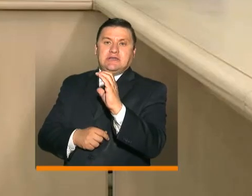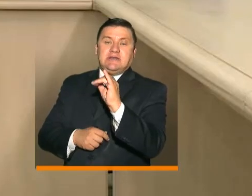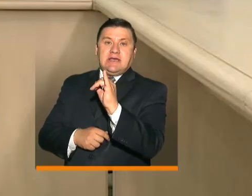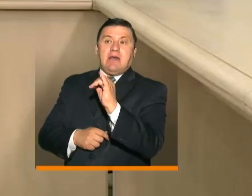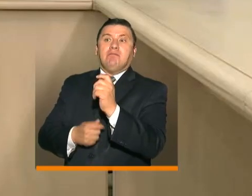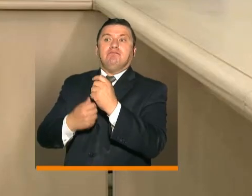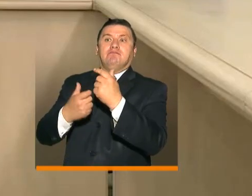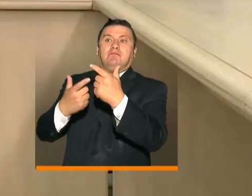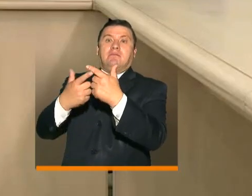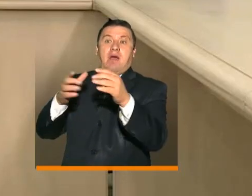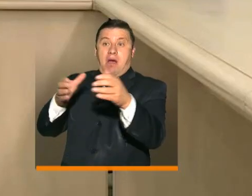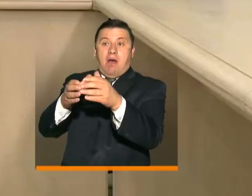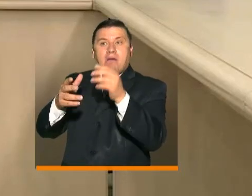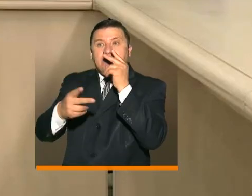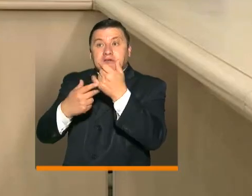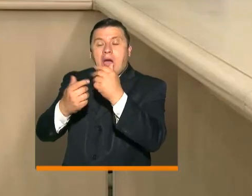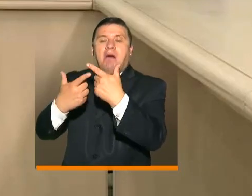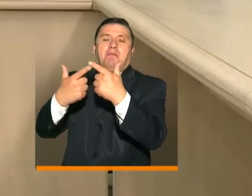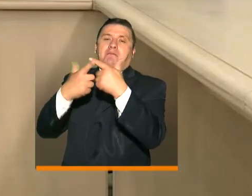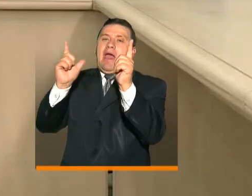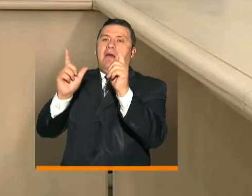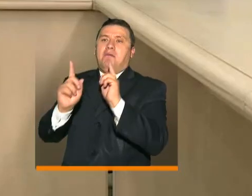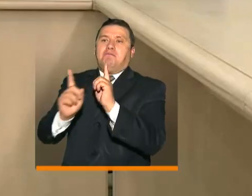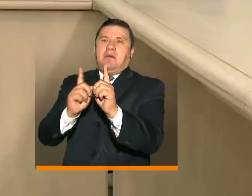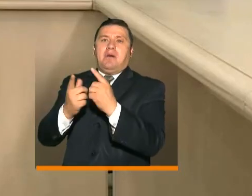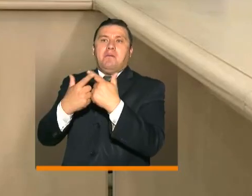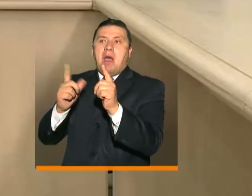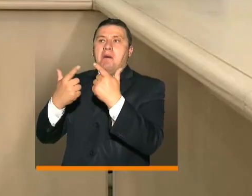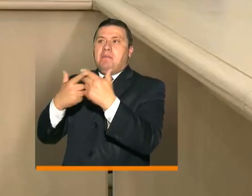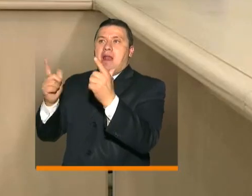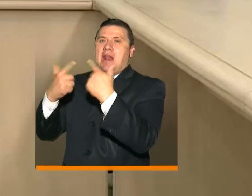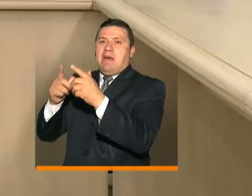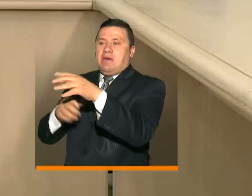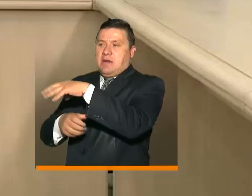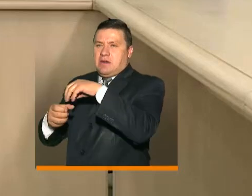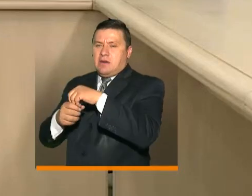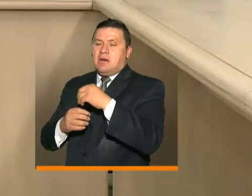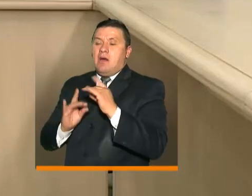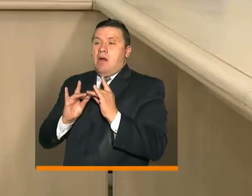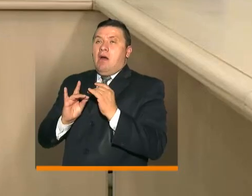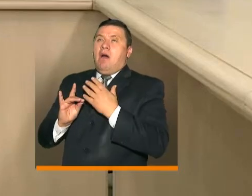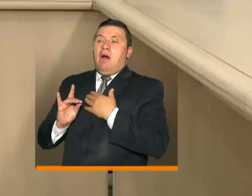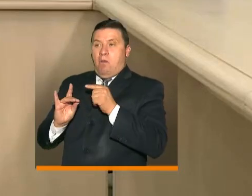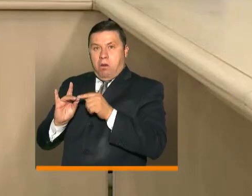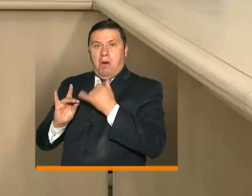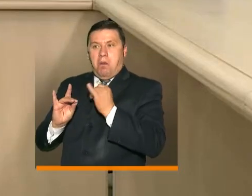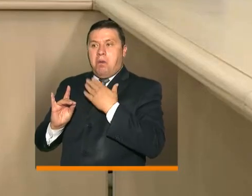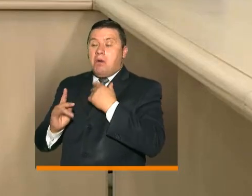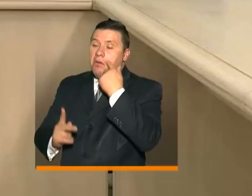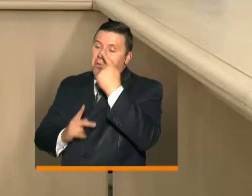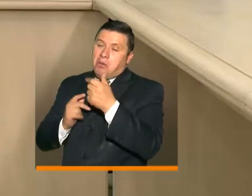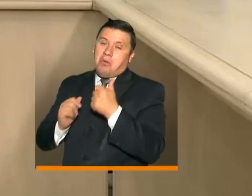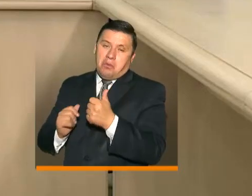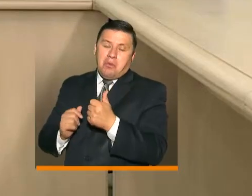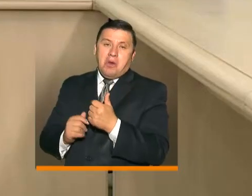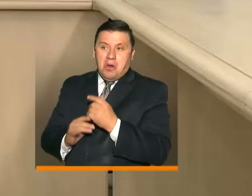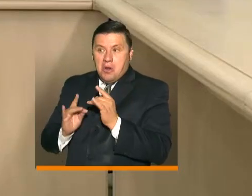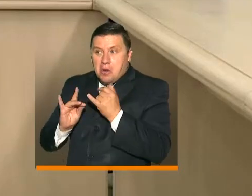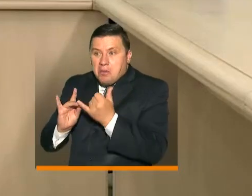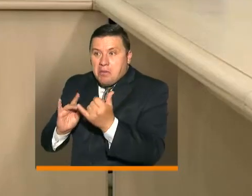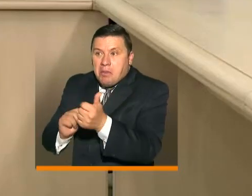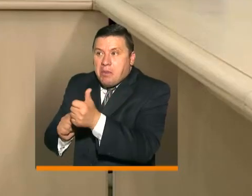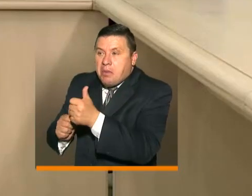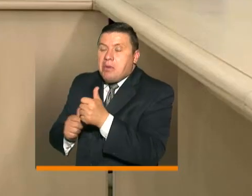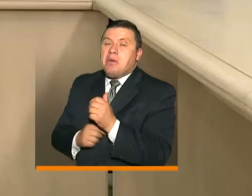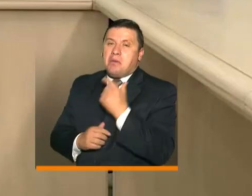liberar nuevamente la posibilidad de generar mayores liberaciones en cuidado intensivo. Yo creo que ha sido una visita muy importante para